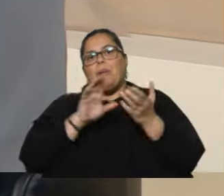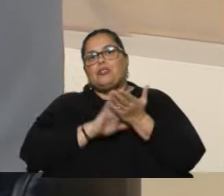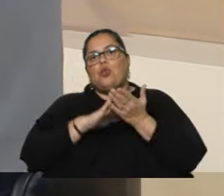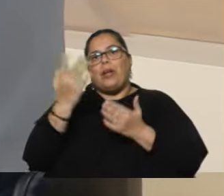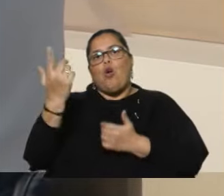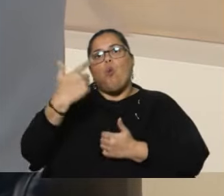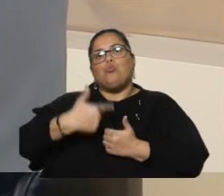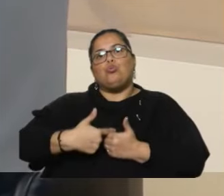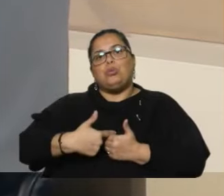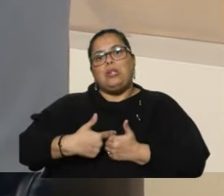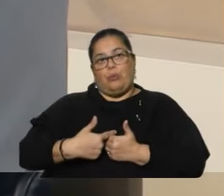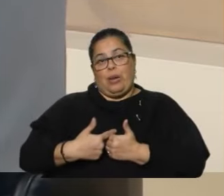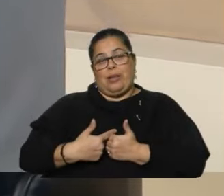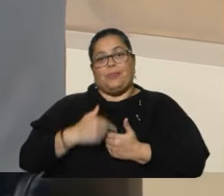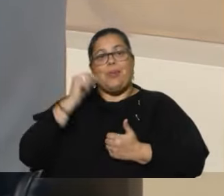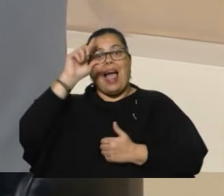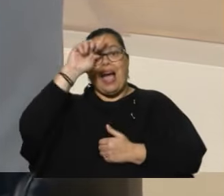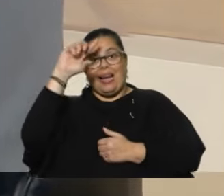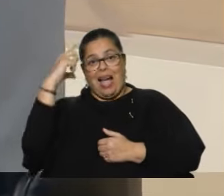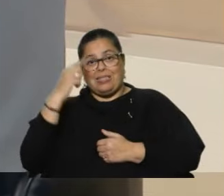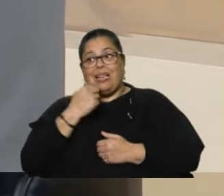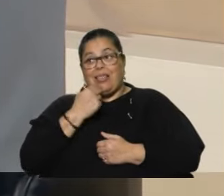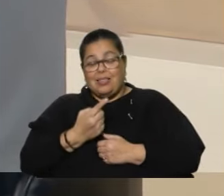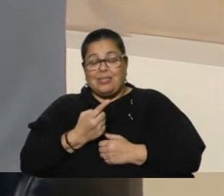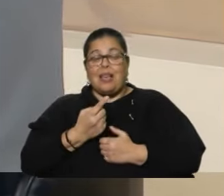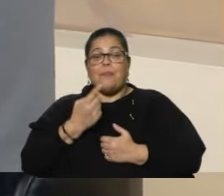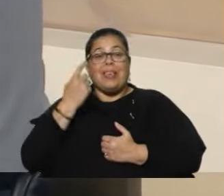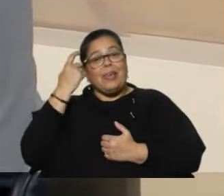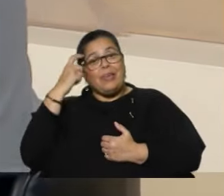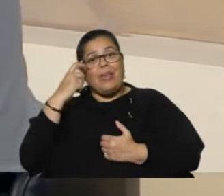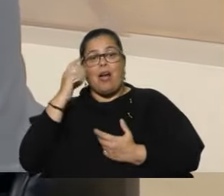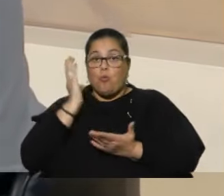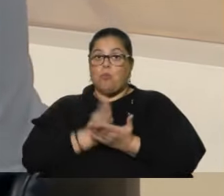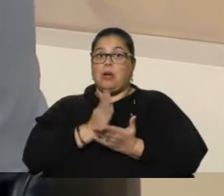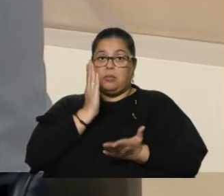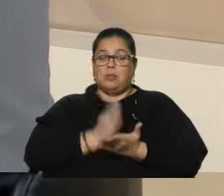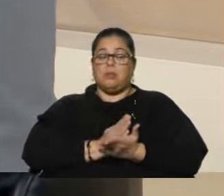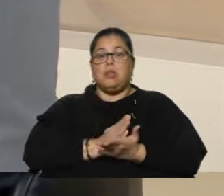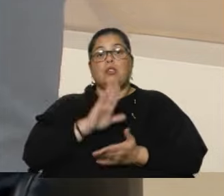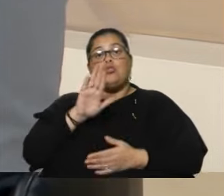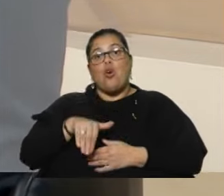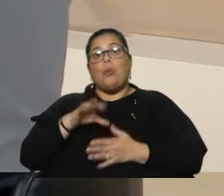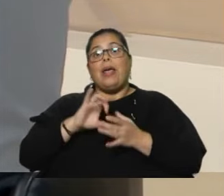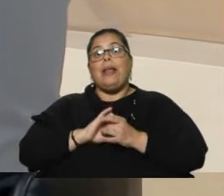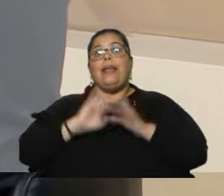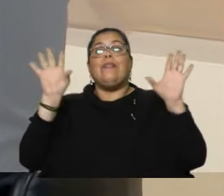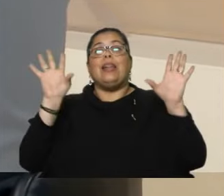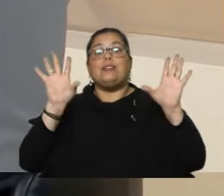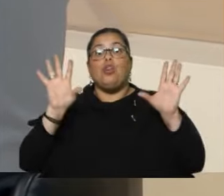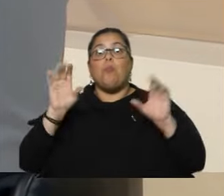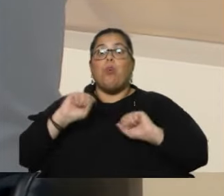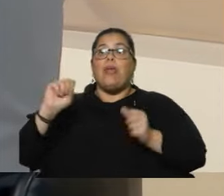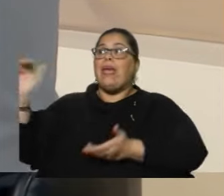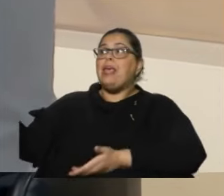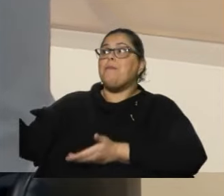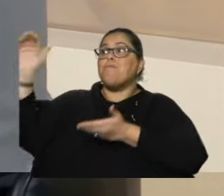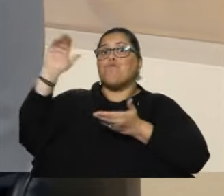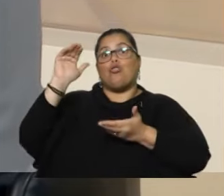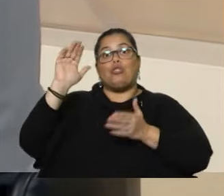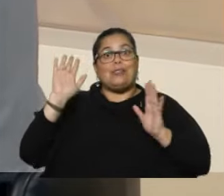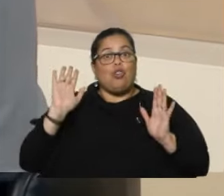idea más drástica que la que al final salió, digamos, que era la liberación de poder importar, ¿no?